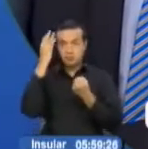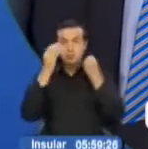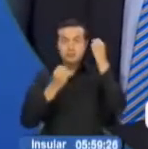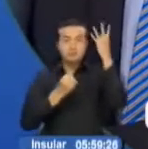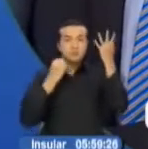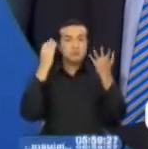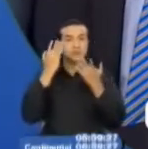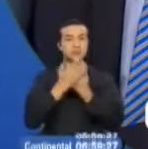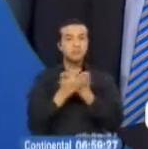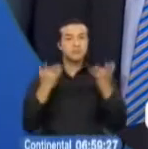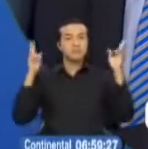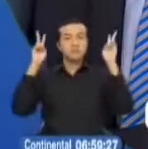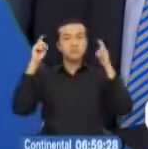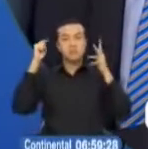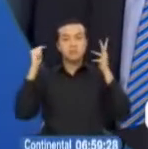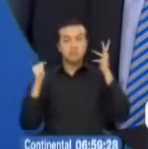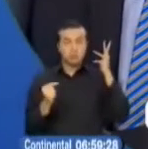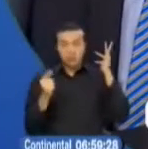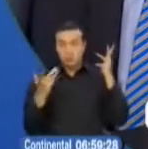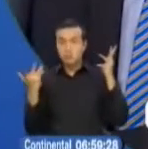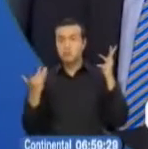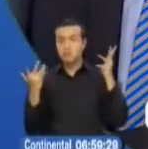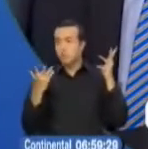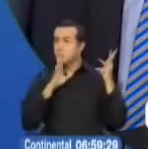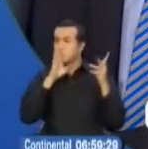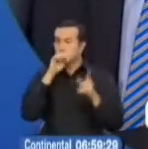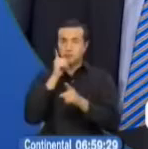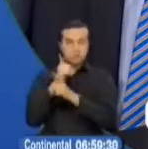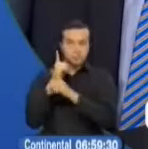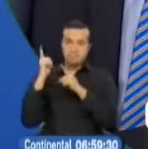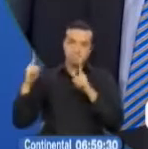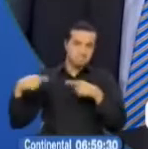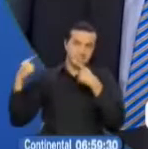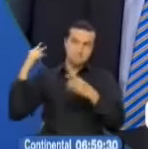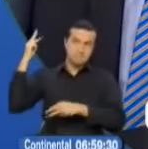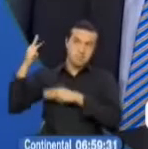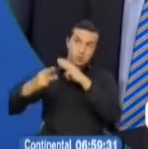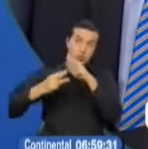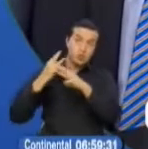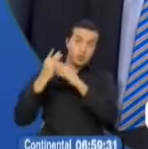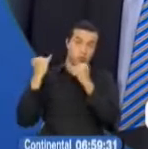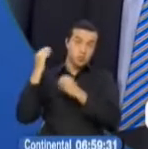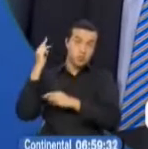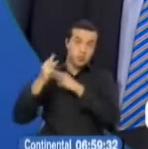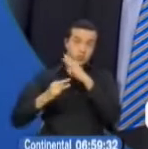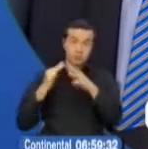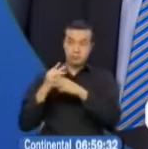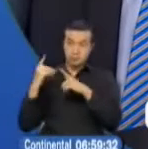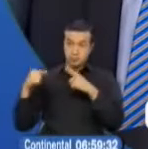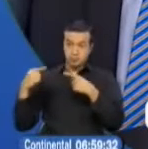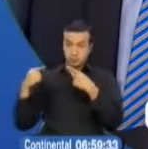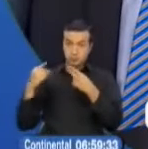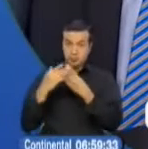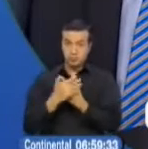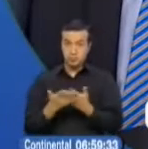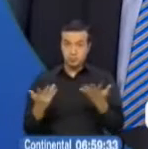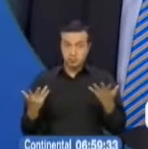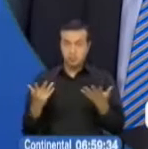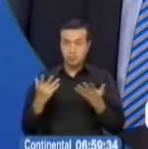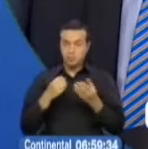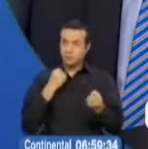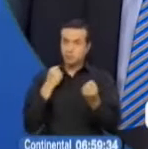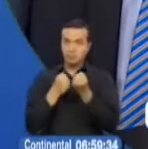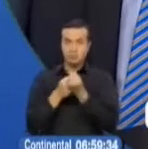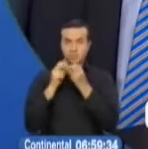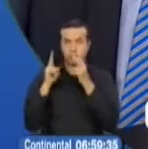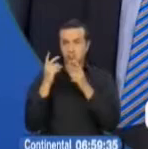que es un tema que en realidad está a la orden del día en todo el mundo. Y sobre todo va a ser un apoyo directo